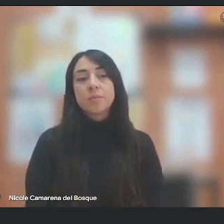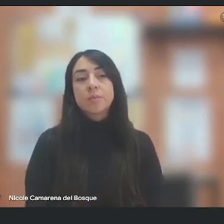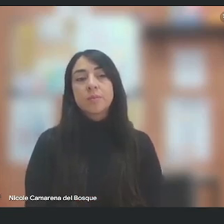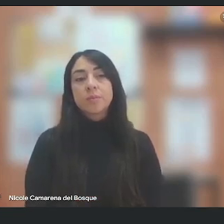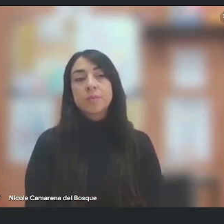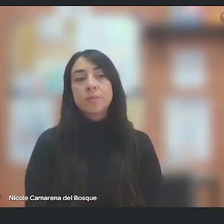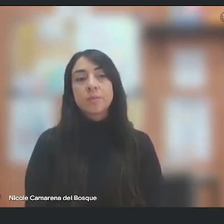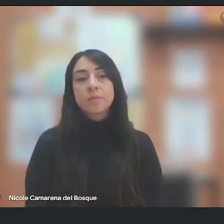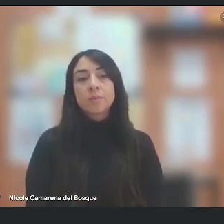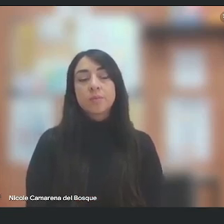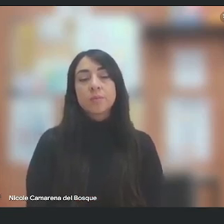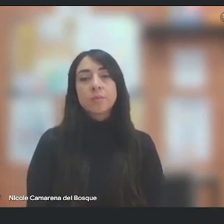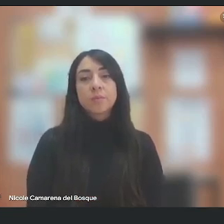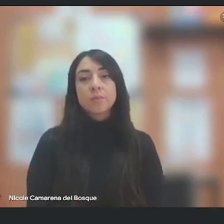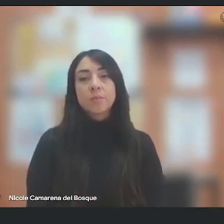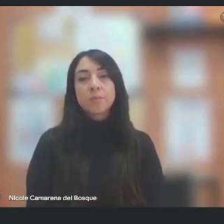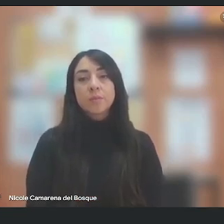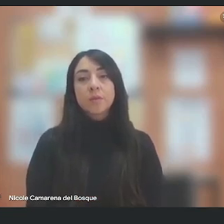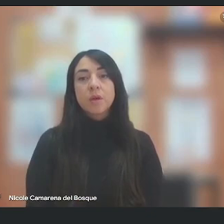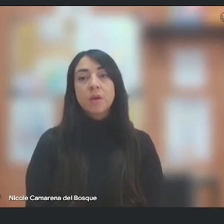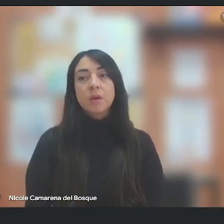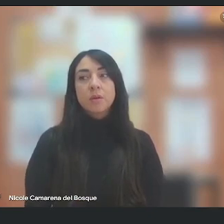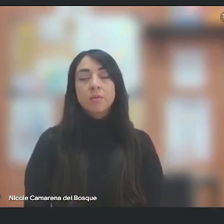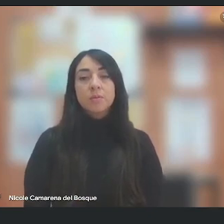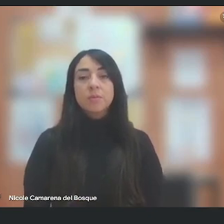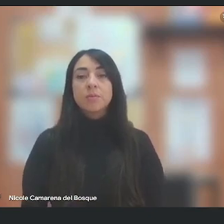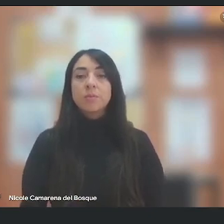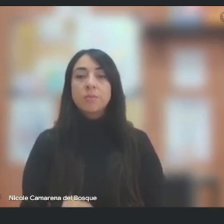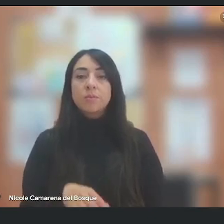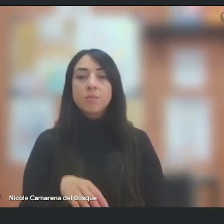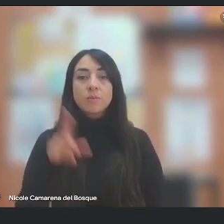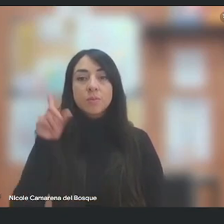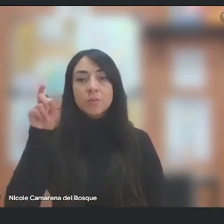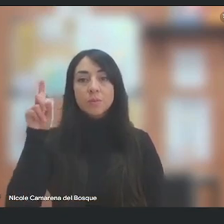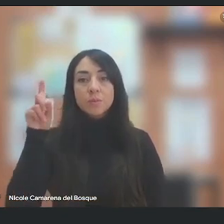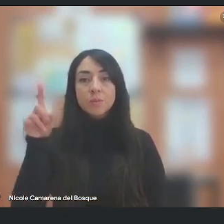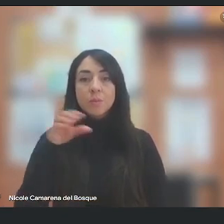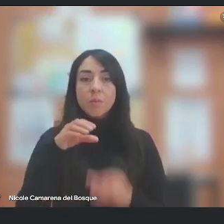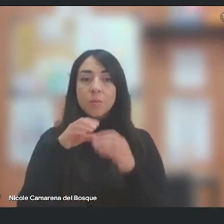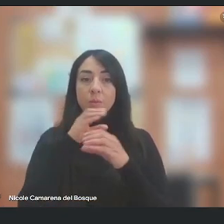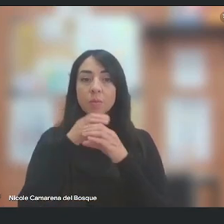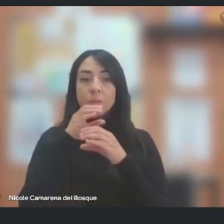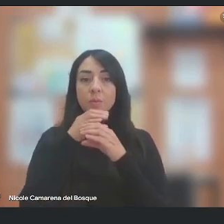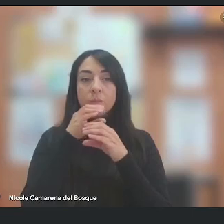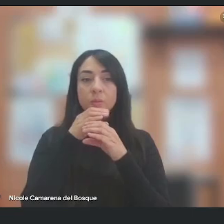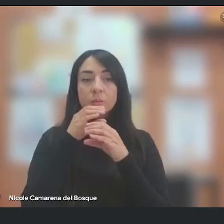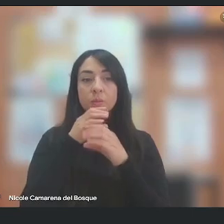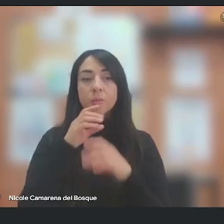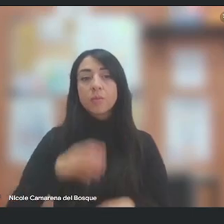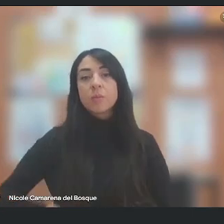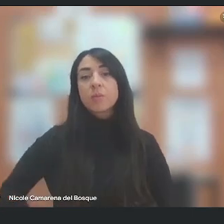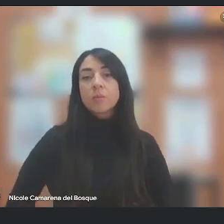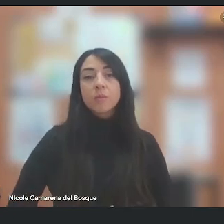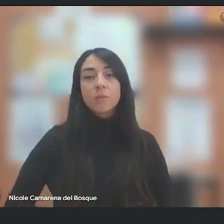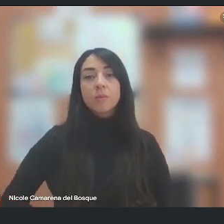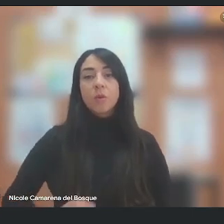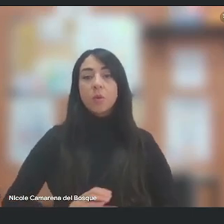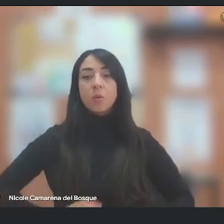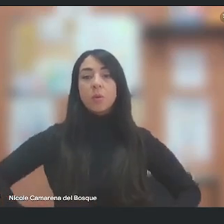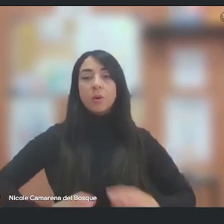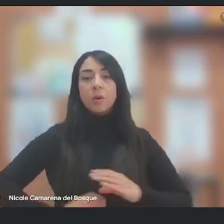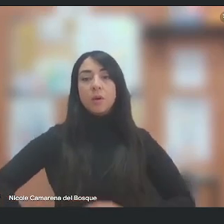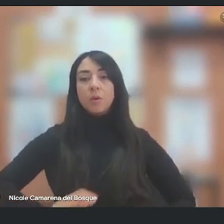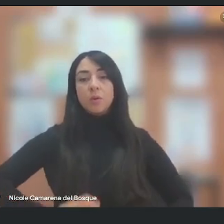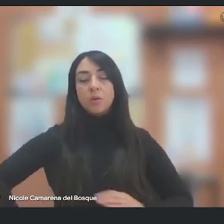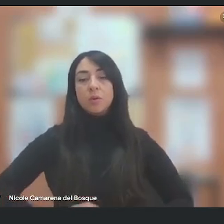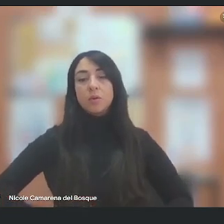masajes en el abdomen bajo, agua caliente o baños con agua caliente, y el calor en la zona de dolor también